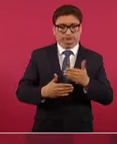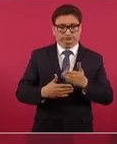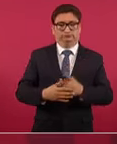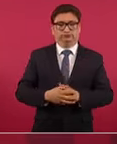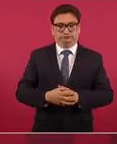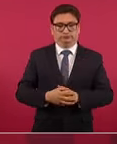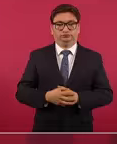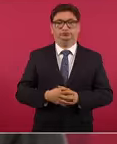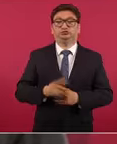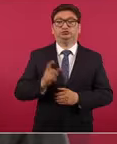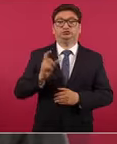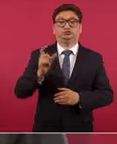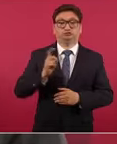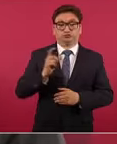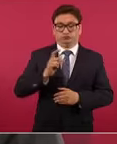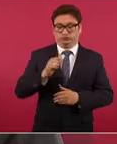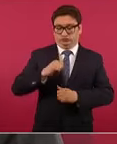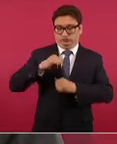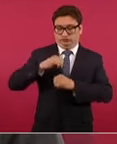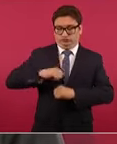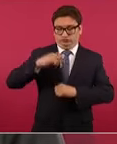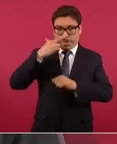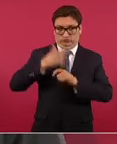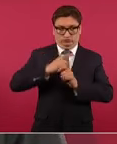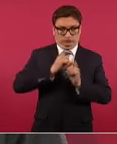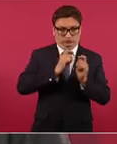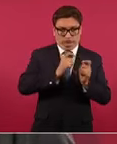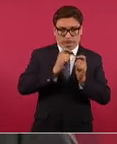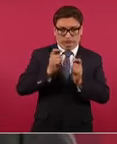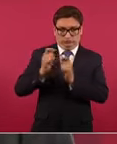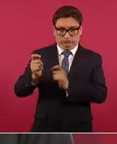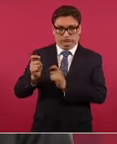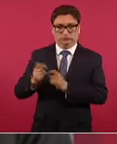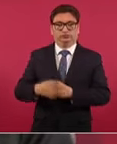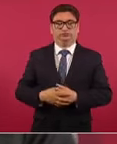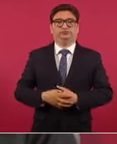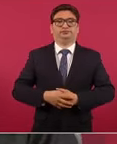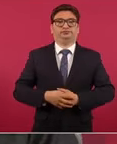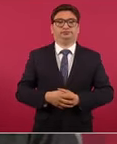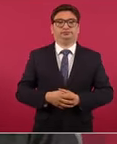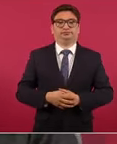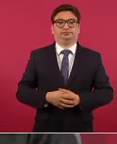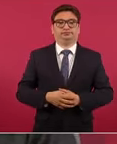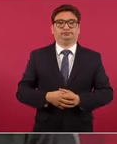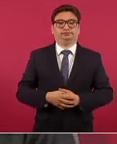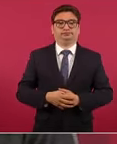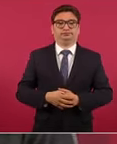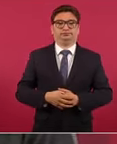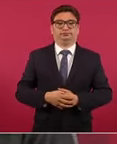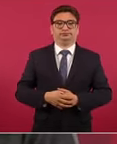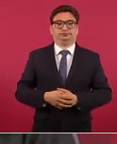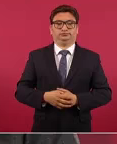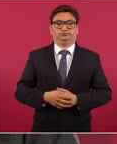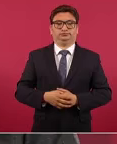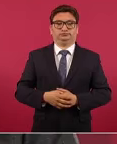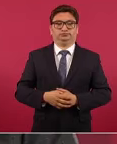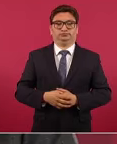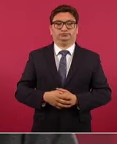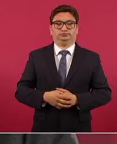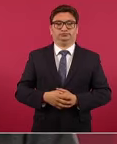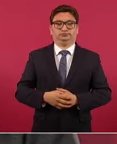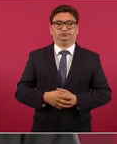y se van a dar los cambios entonces vamos